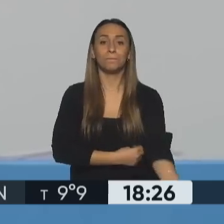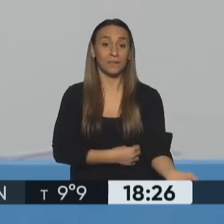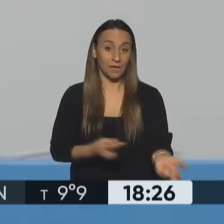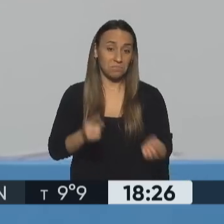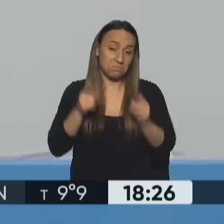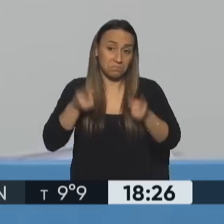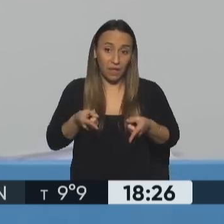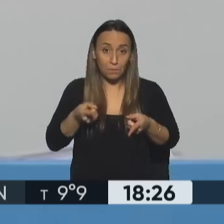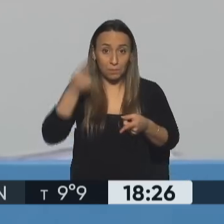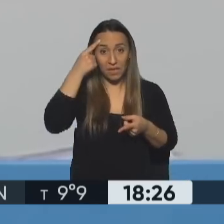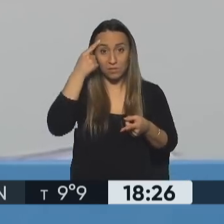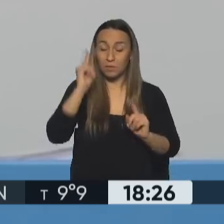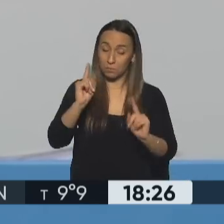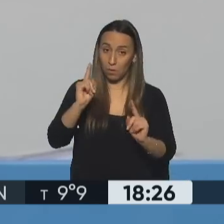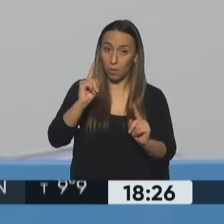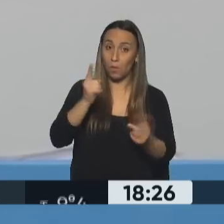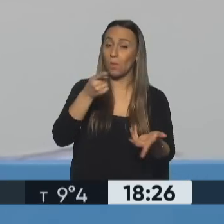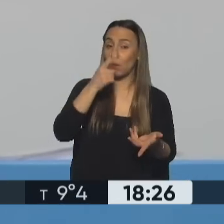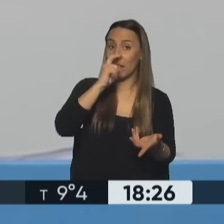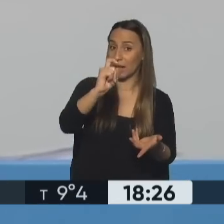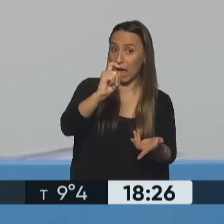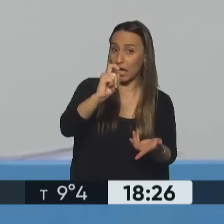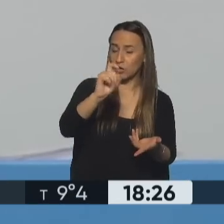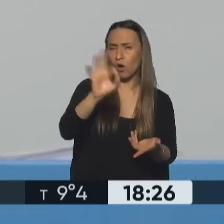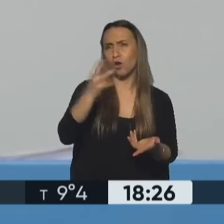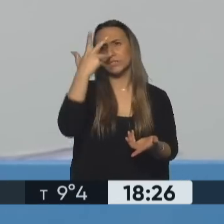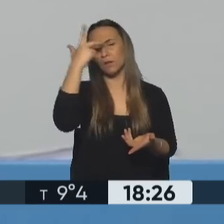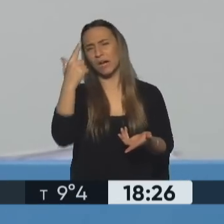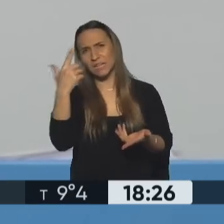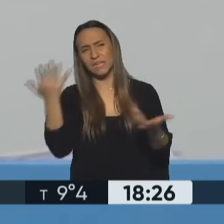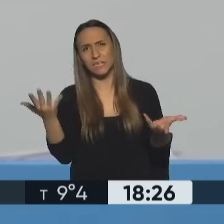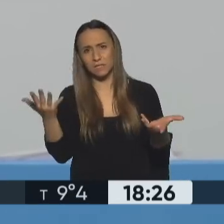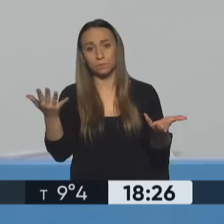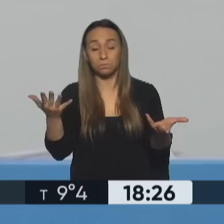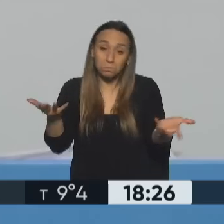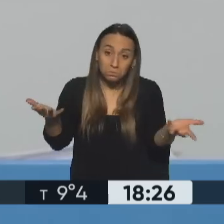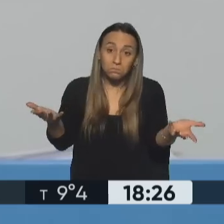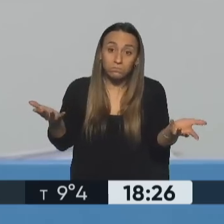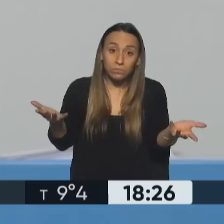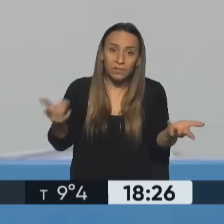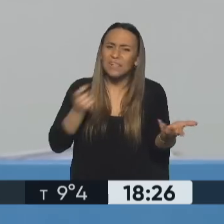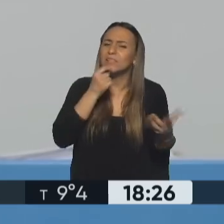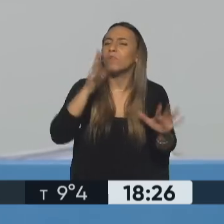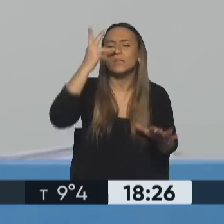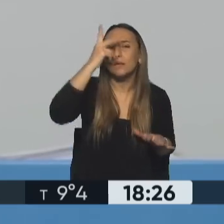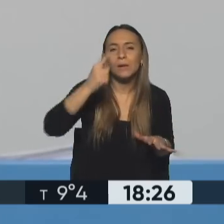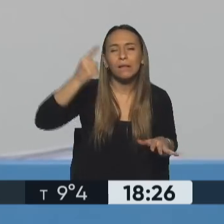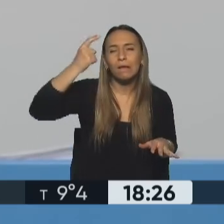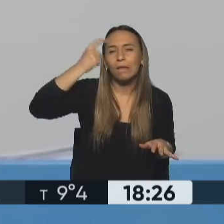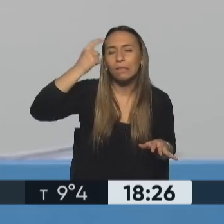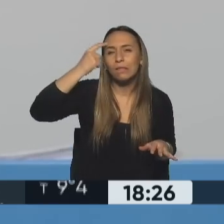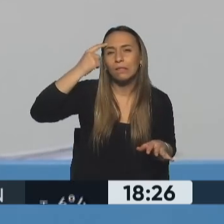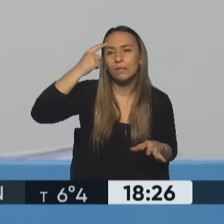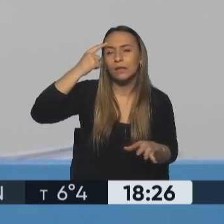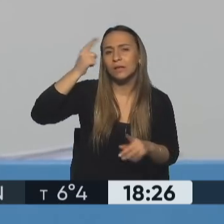también pienso en Belgrano, ¿no? En la relación de fuerzas. O en San Martín. Digo yo, si San Martín hubiera pensado en la relación